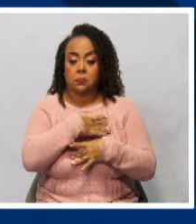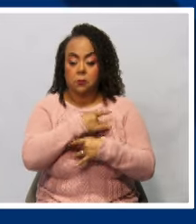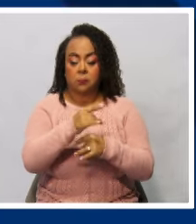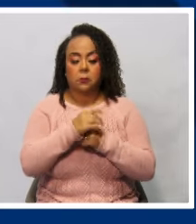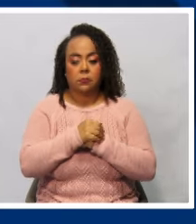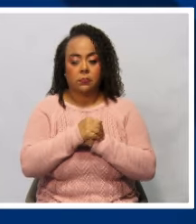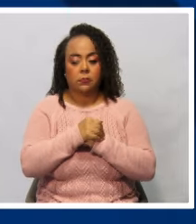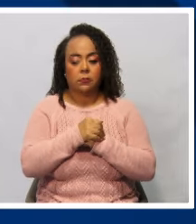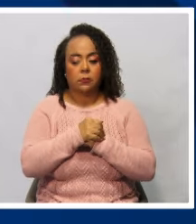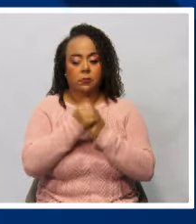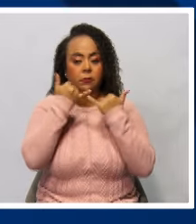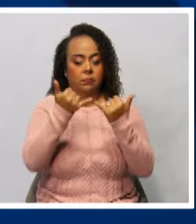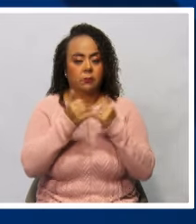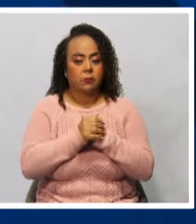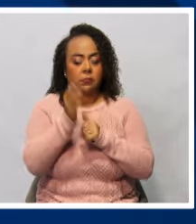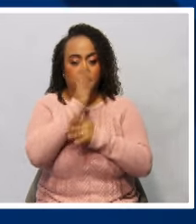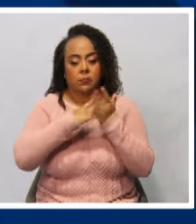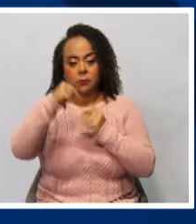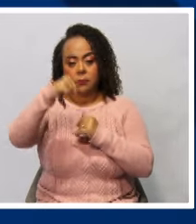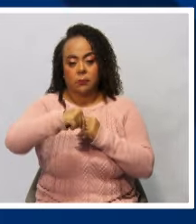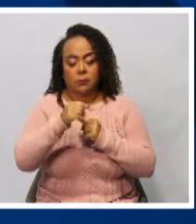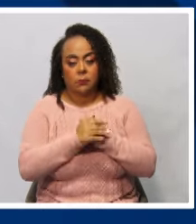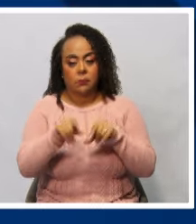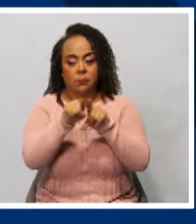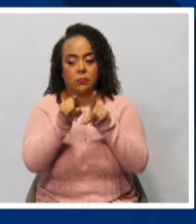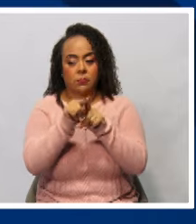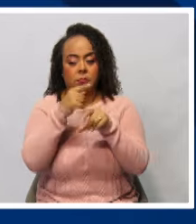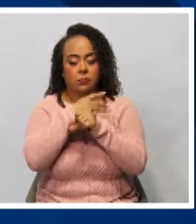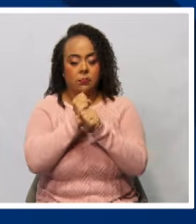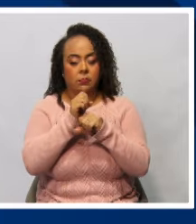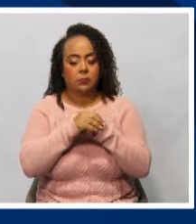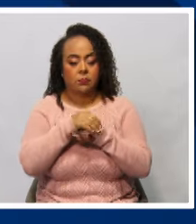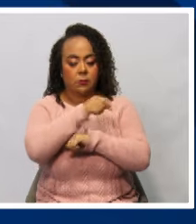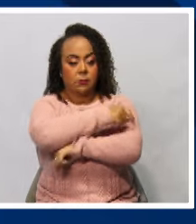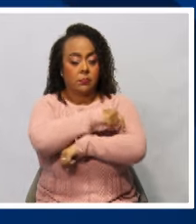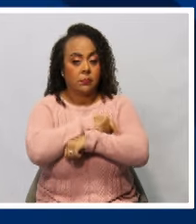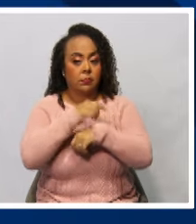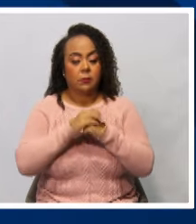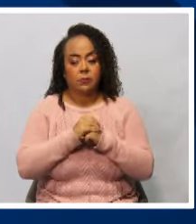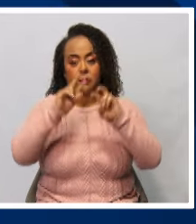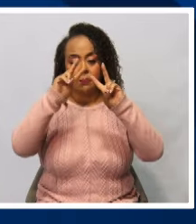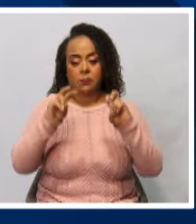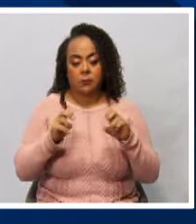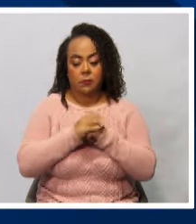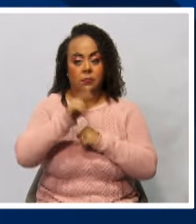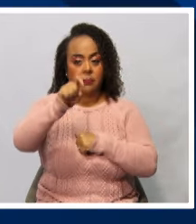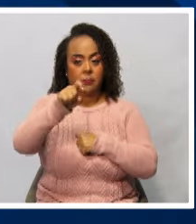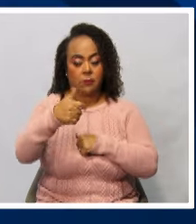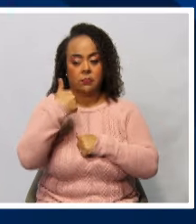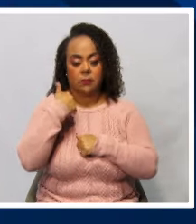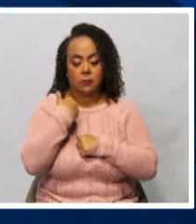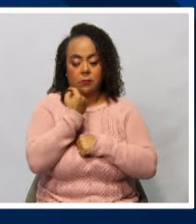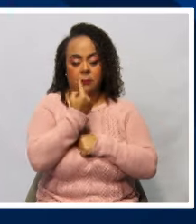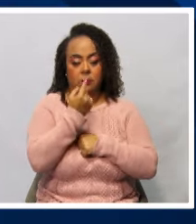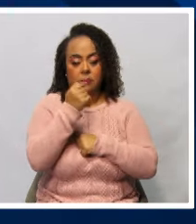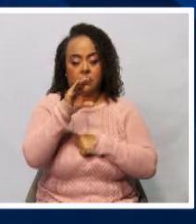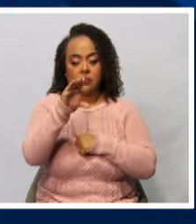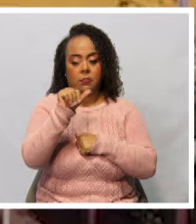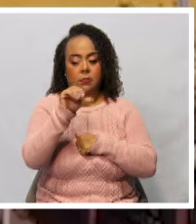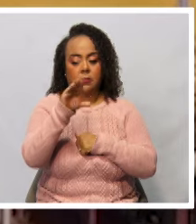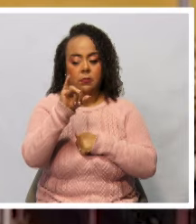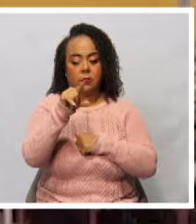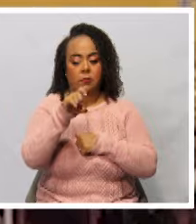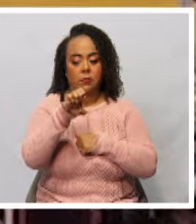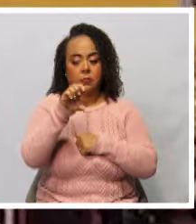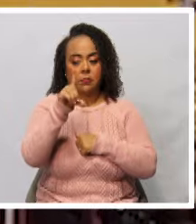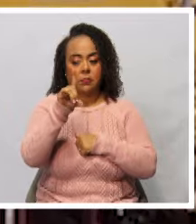ya envió un emisario acá a hacer un análisis de las necesidades que tiene el cacique Iria para